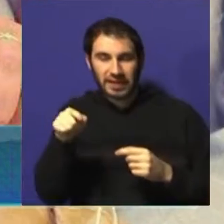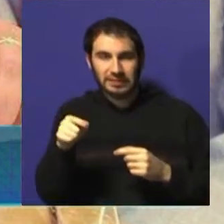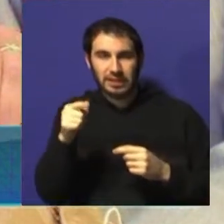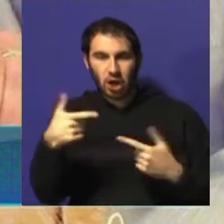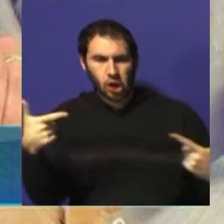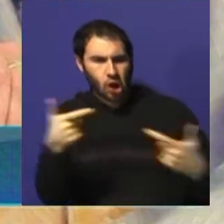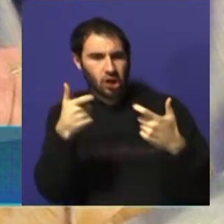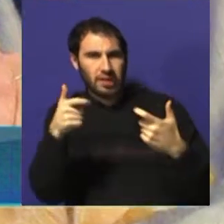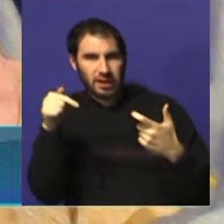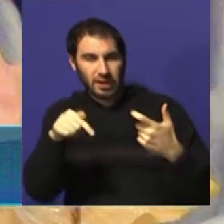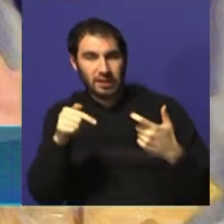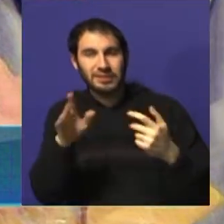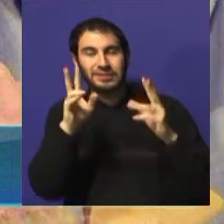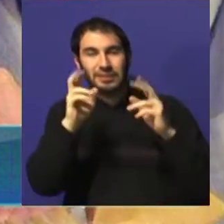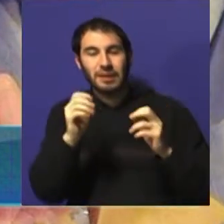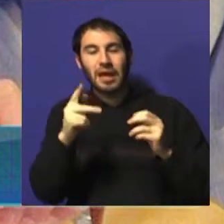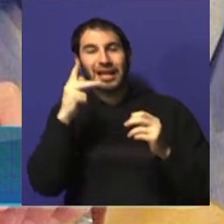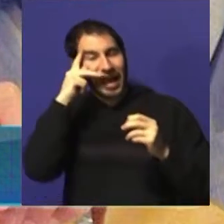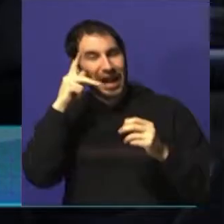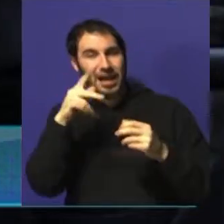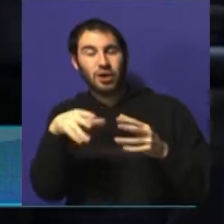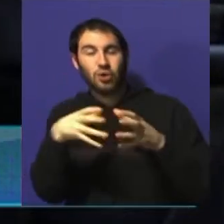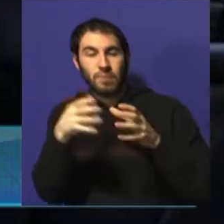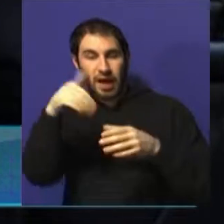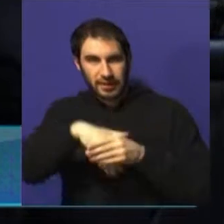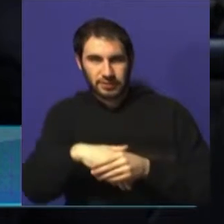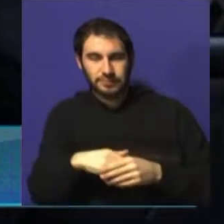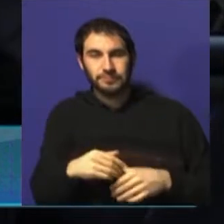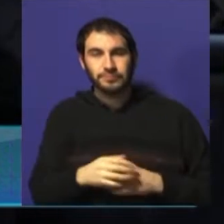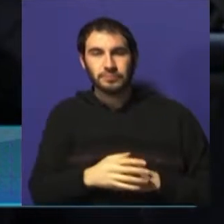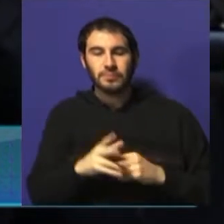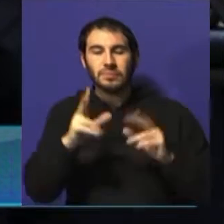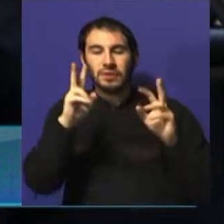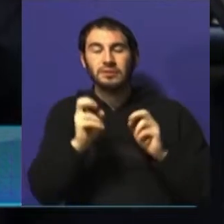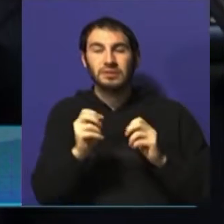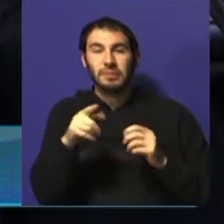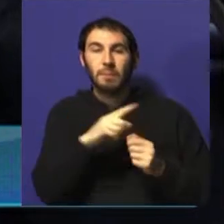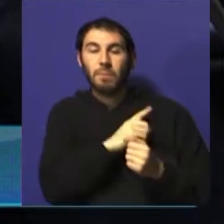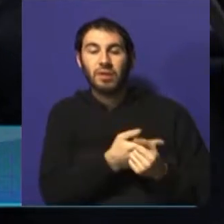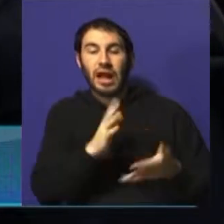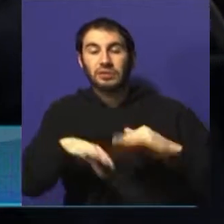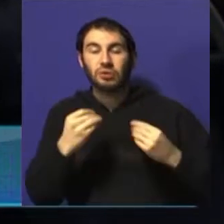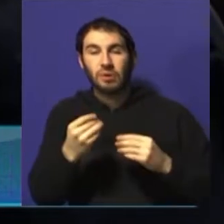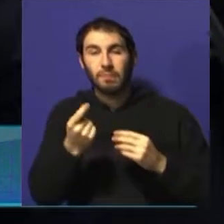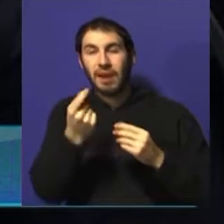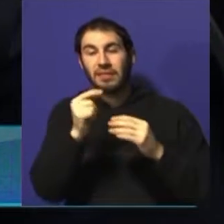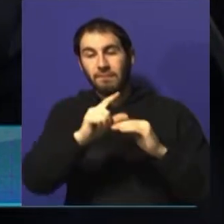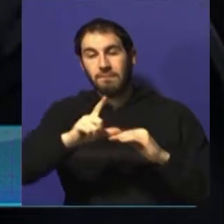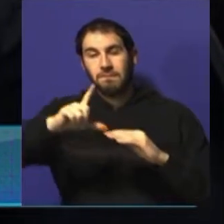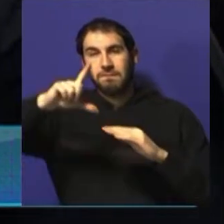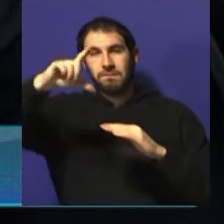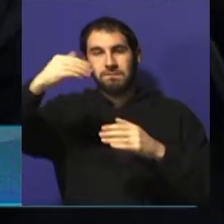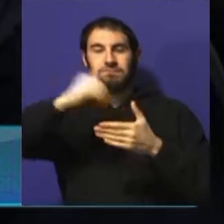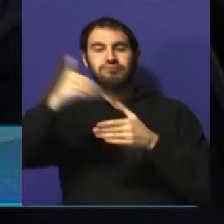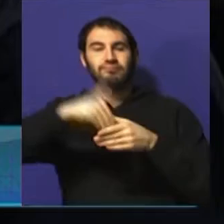rival de él dentro de la estructura kirchnerista en estos términos. ¿Y cuál es el término del ejercicio del poder? Es la acumulación de dinero, concretamente. De